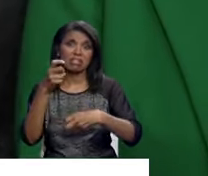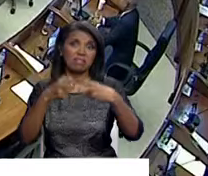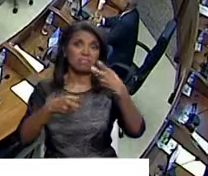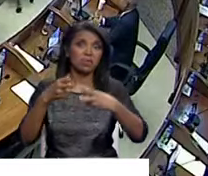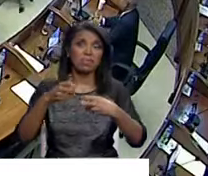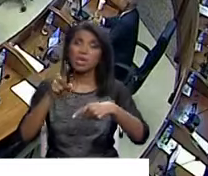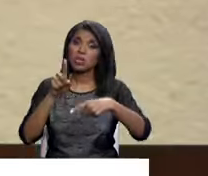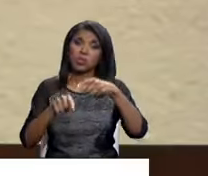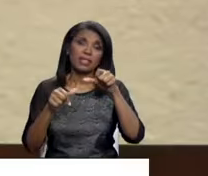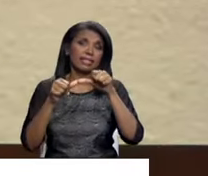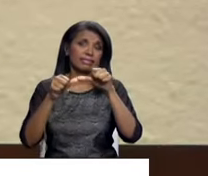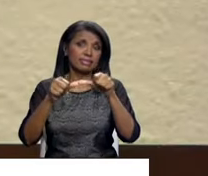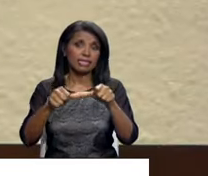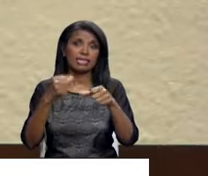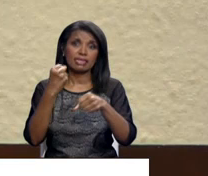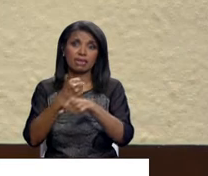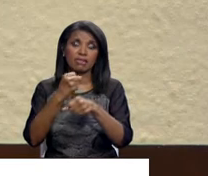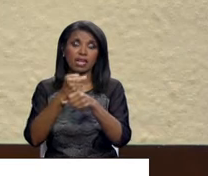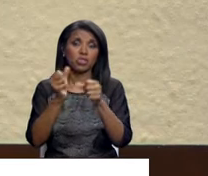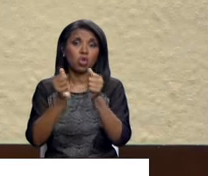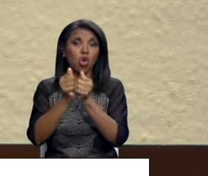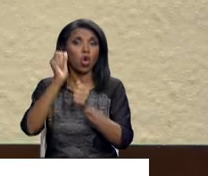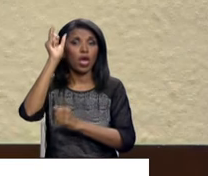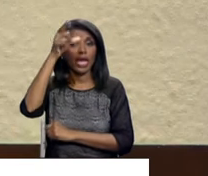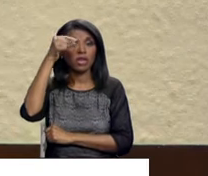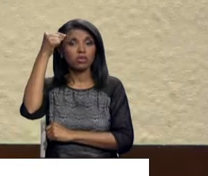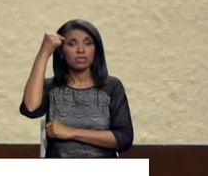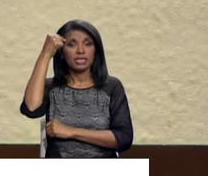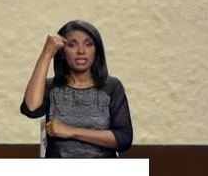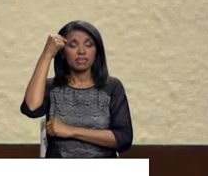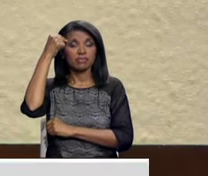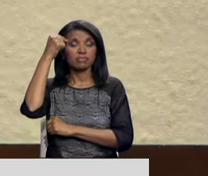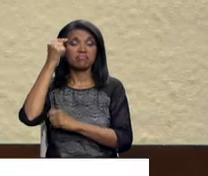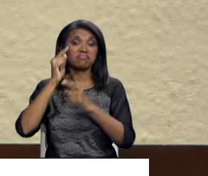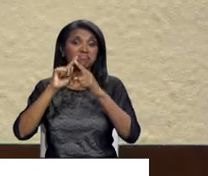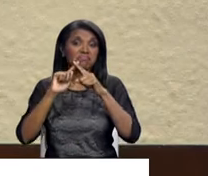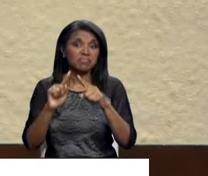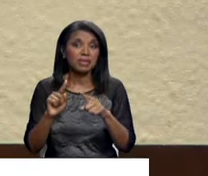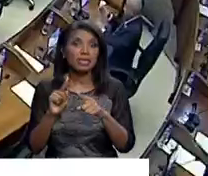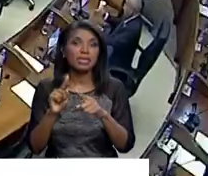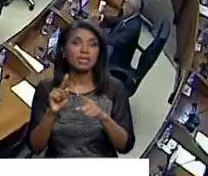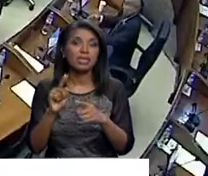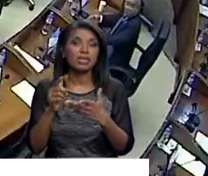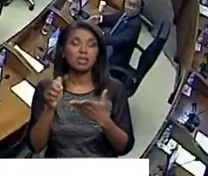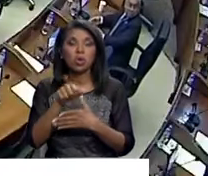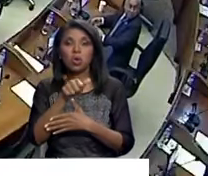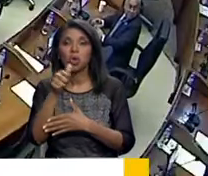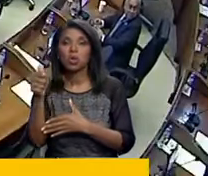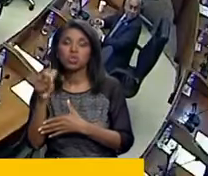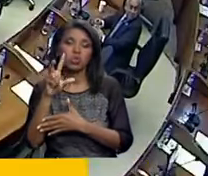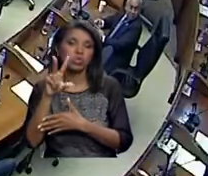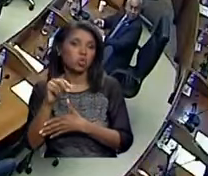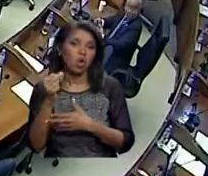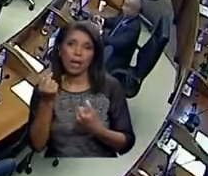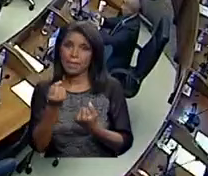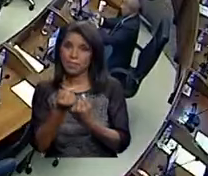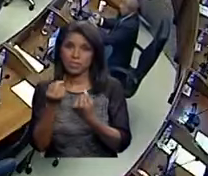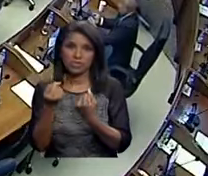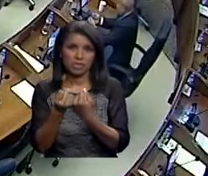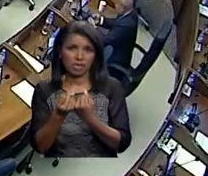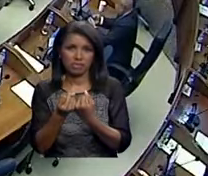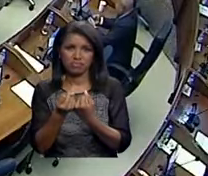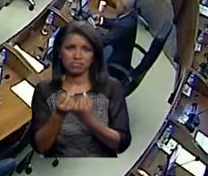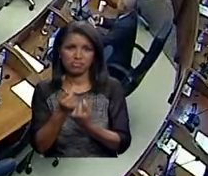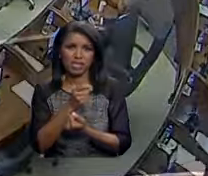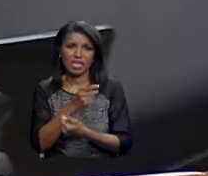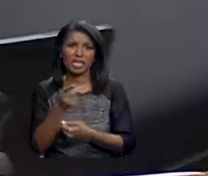corrupción para poder contratar con el Estado panameño. Sin embargo, recibió votos en contra por parte de los diputados de